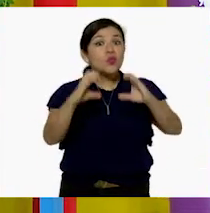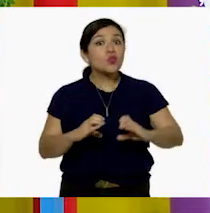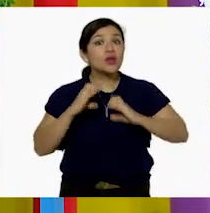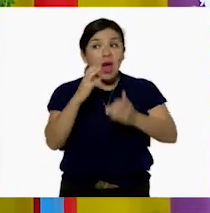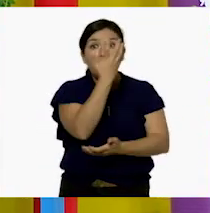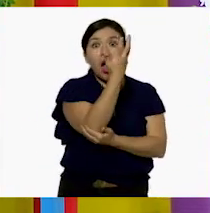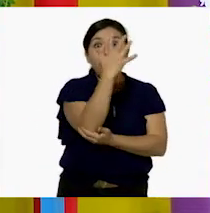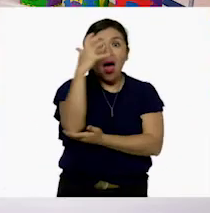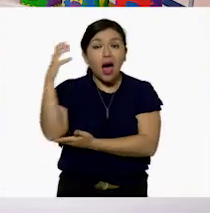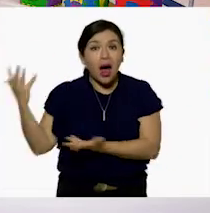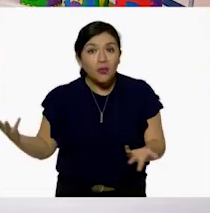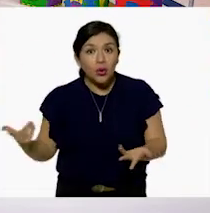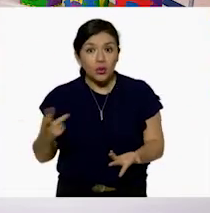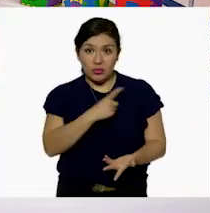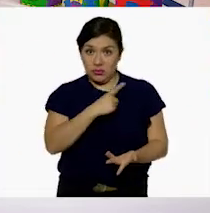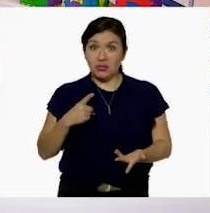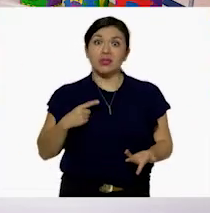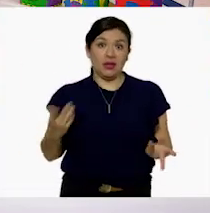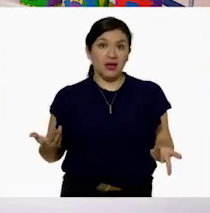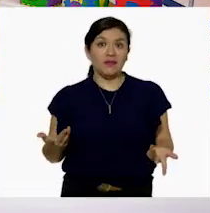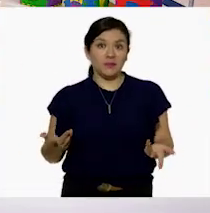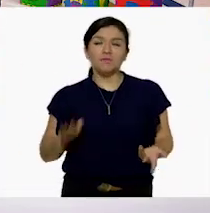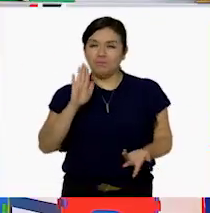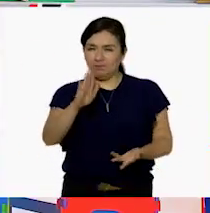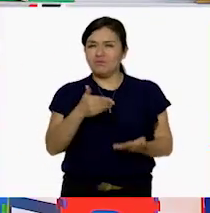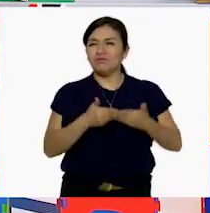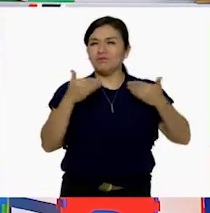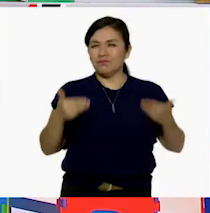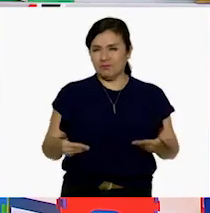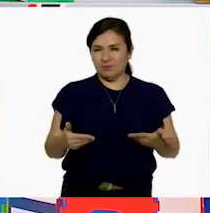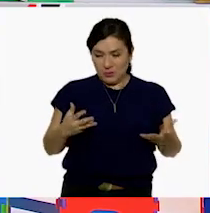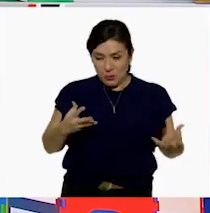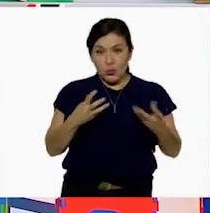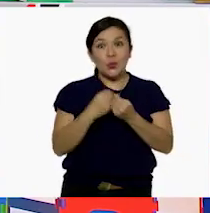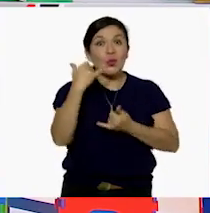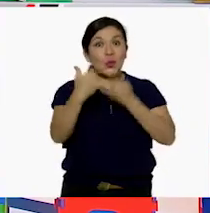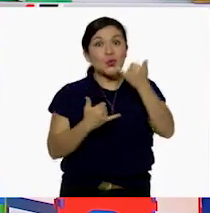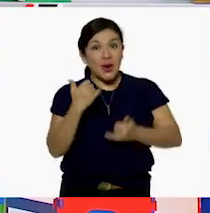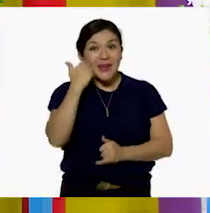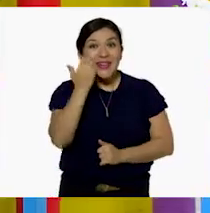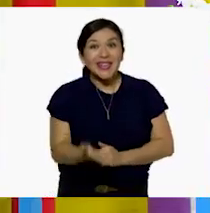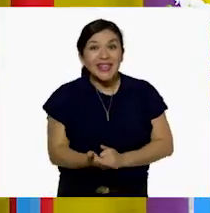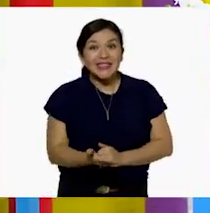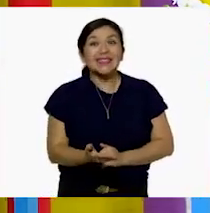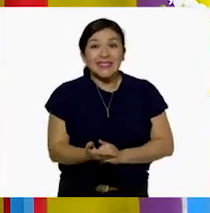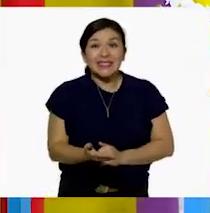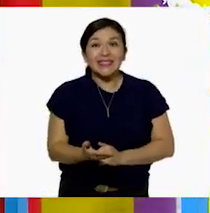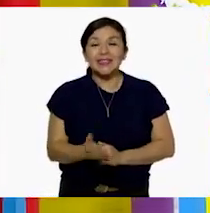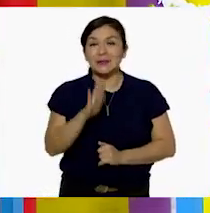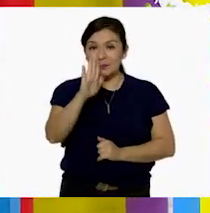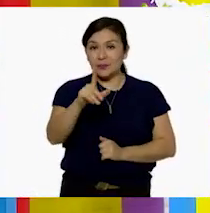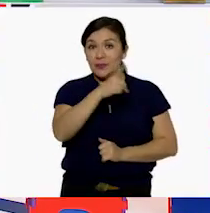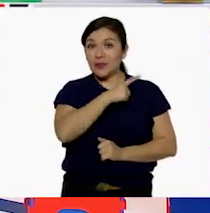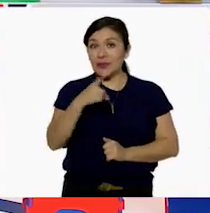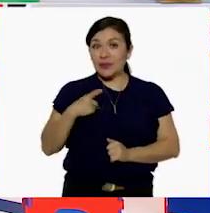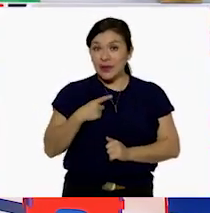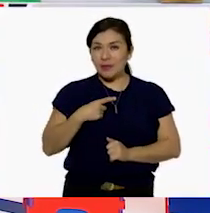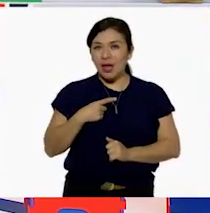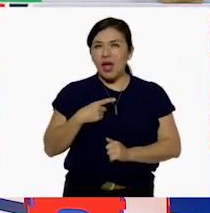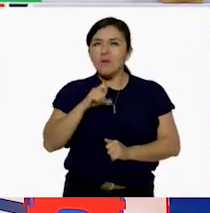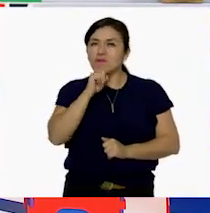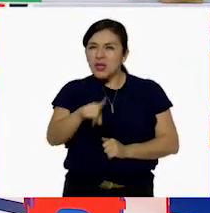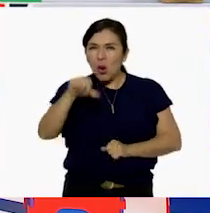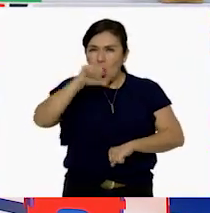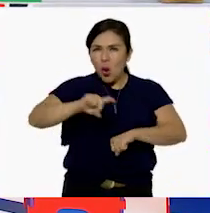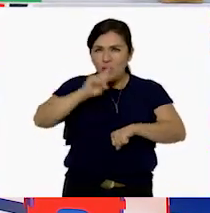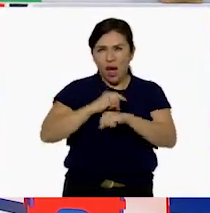árboles. Tenemos que cuidarlos. Ahora, ¿qué les parece si hacemos un juego? ¿Te gustaría jugar, sí, Pepe? Van a tener que poner en práctica todo lo que